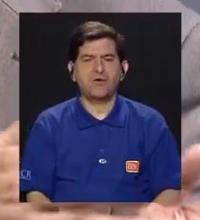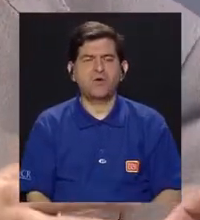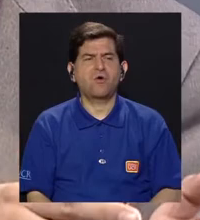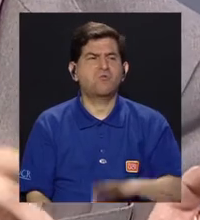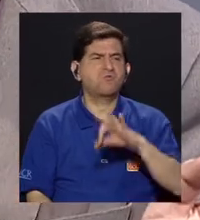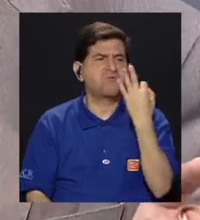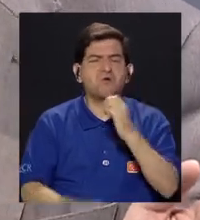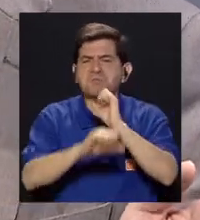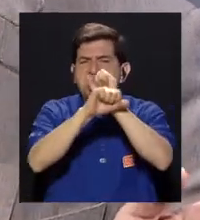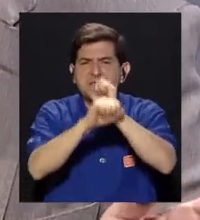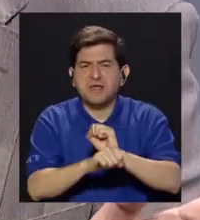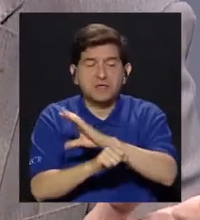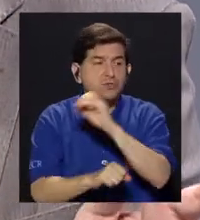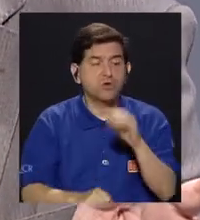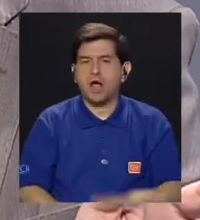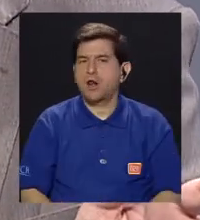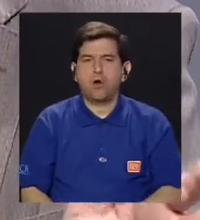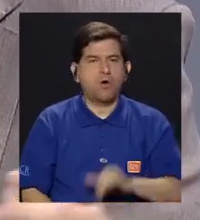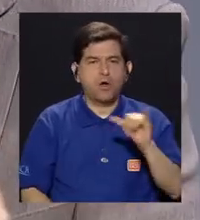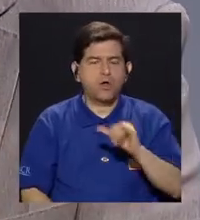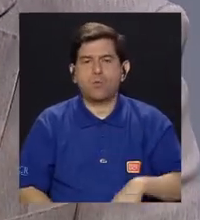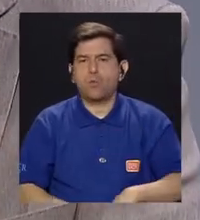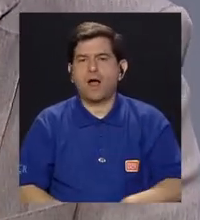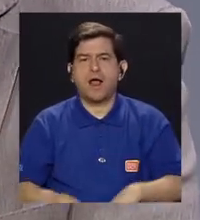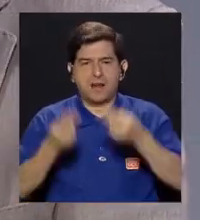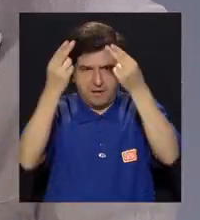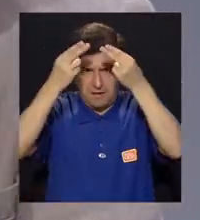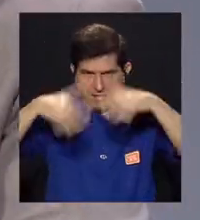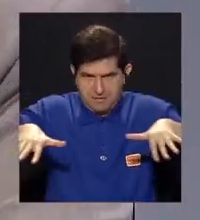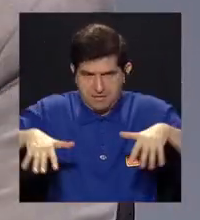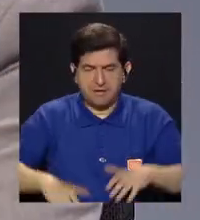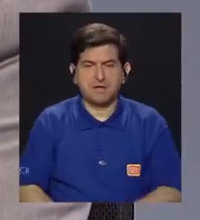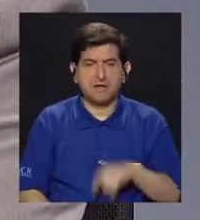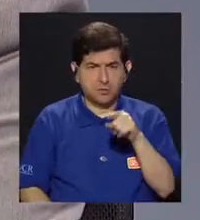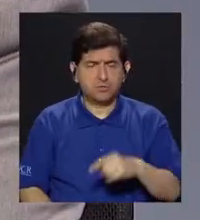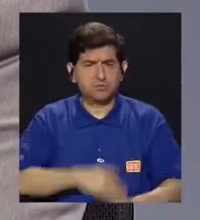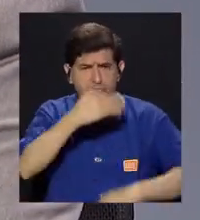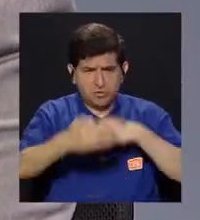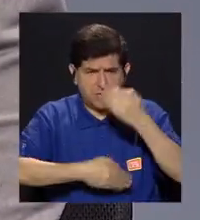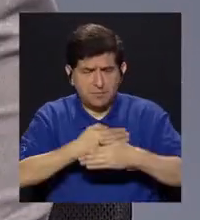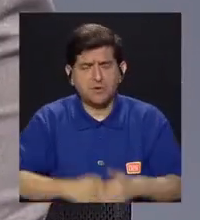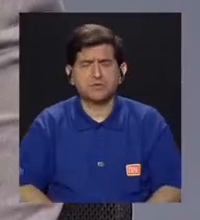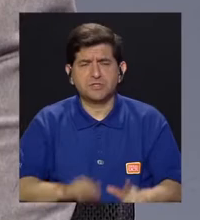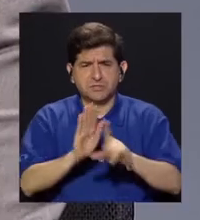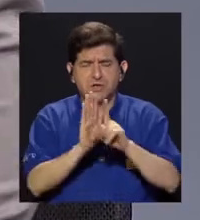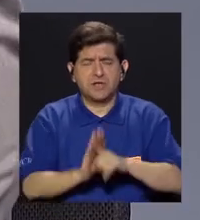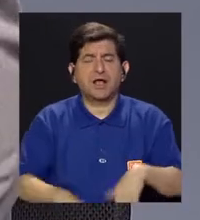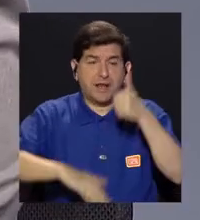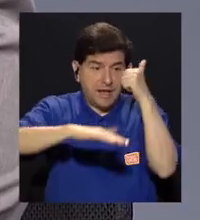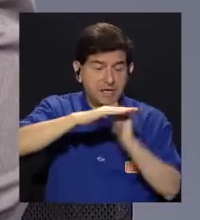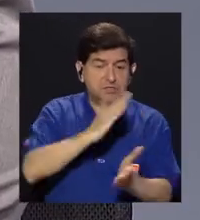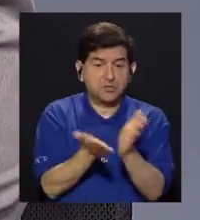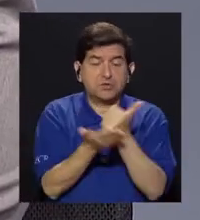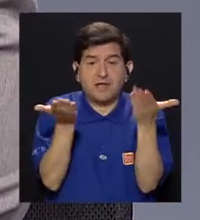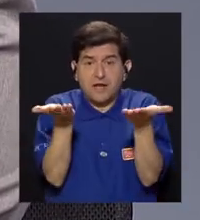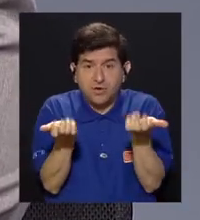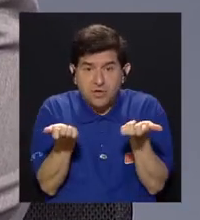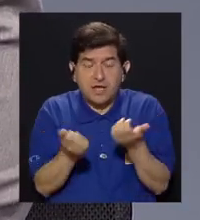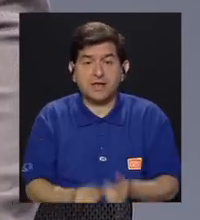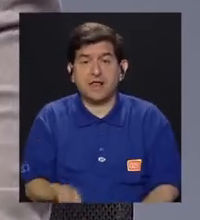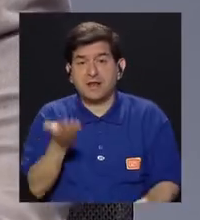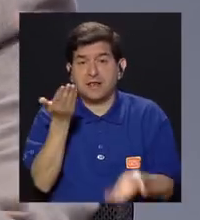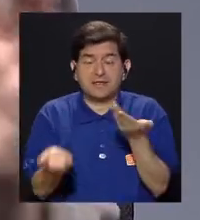tradicionales con los medios digitales si usted procede legalmente para defender algo o para ocultar algo no